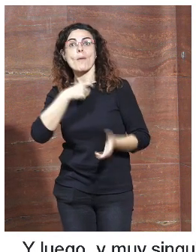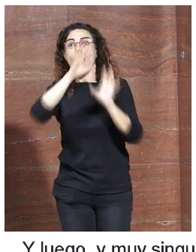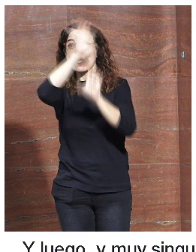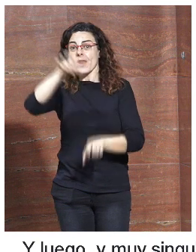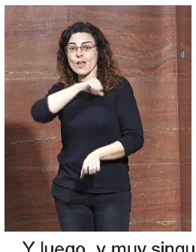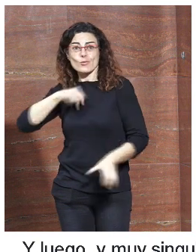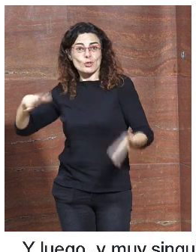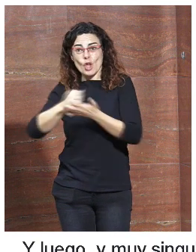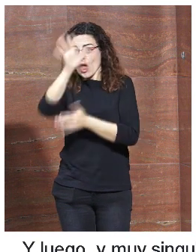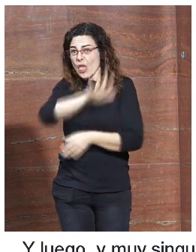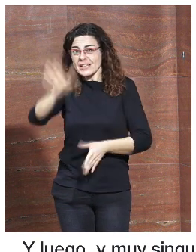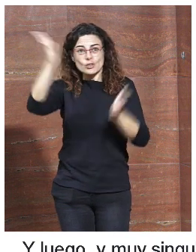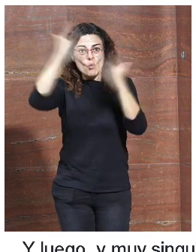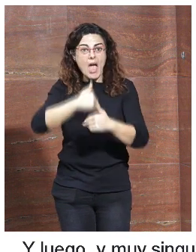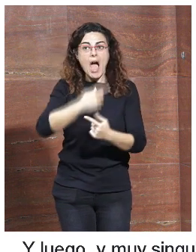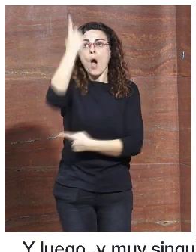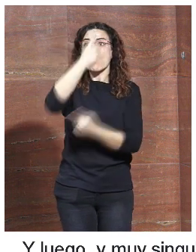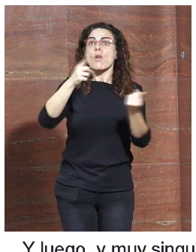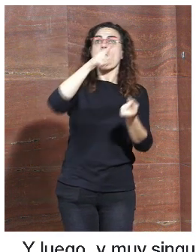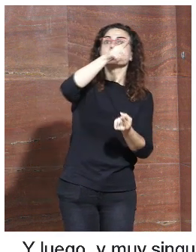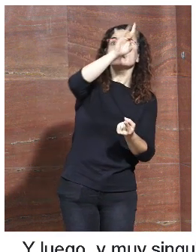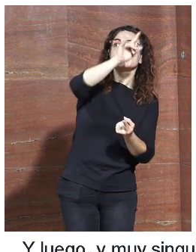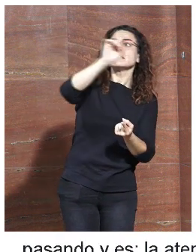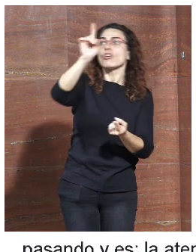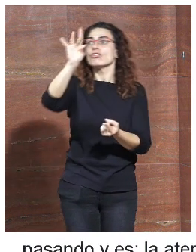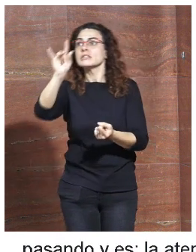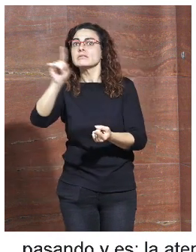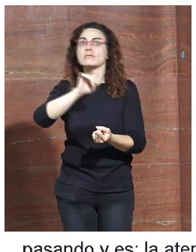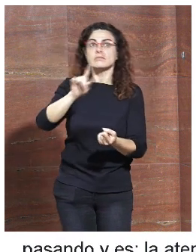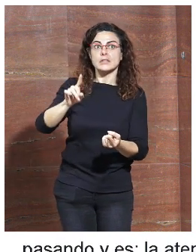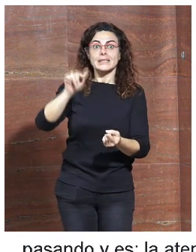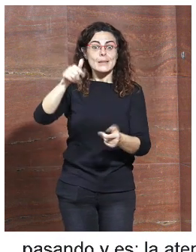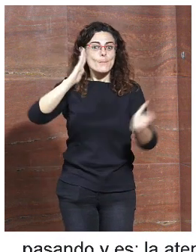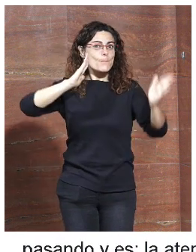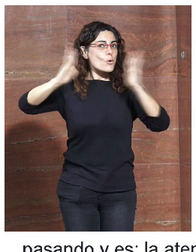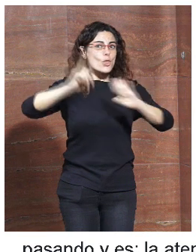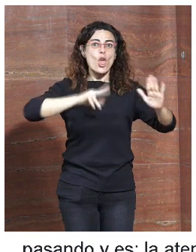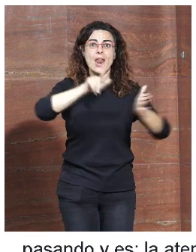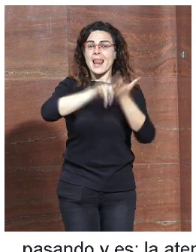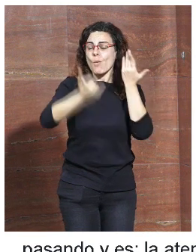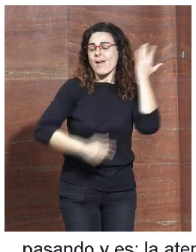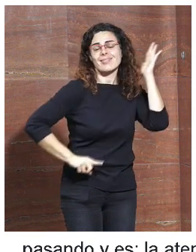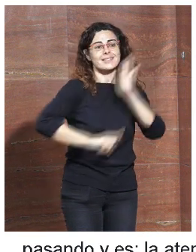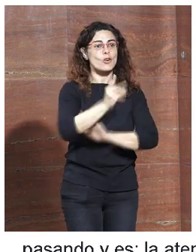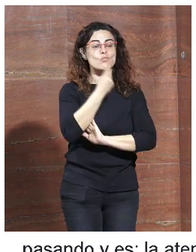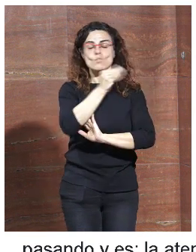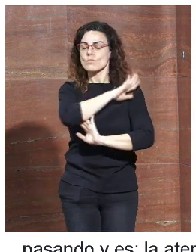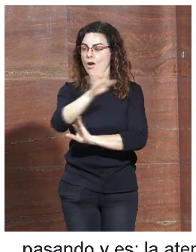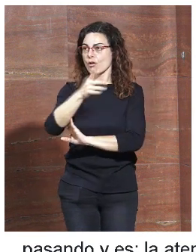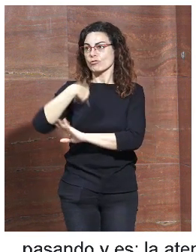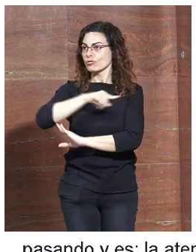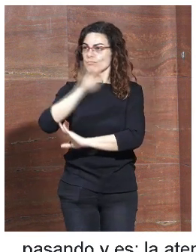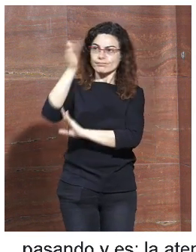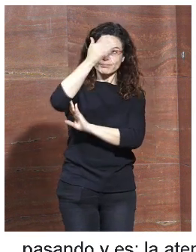no. Es el momento de mayores posibilidades de desarrollo del lenguaje. No lo podemos dejar pasar y, desde luego, en el resto